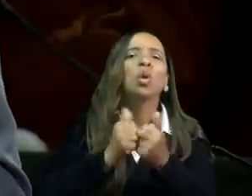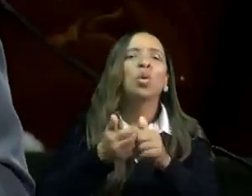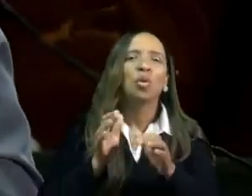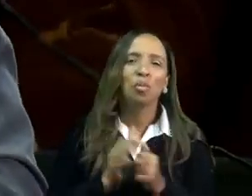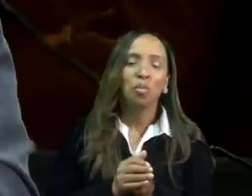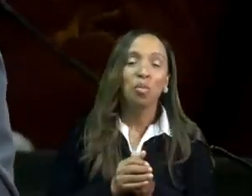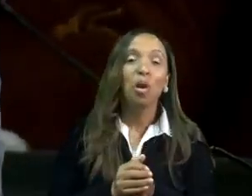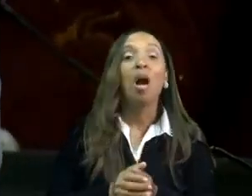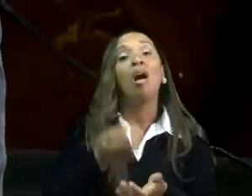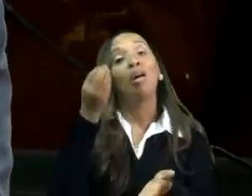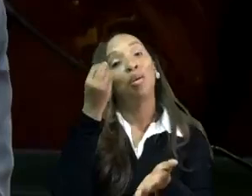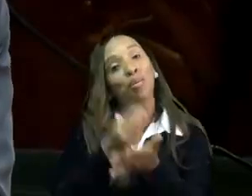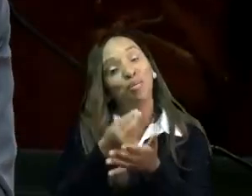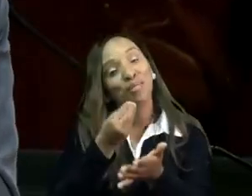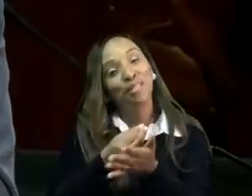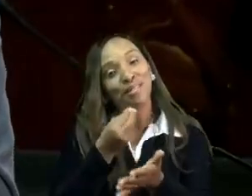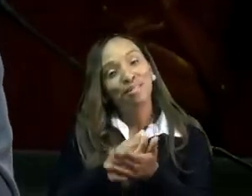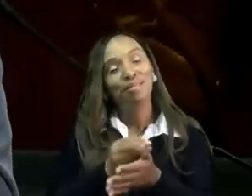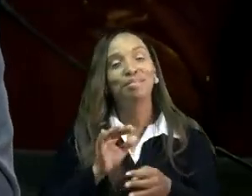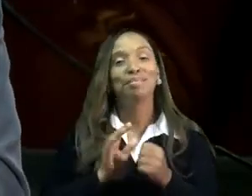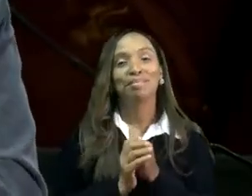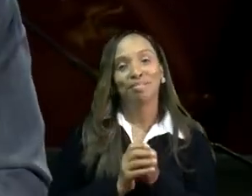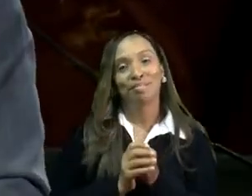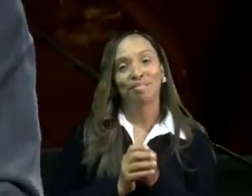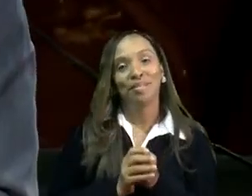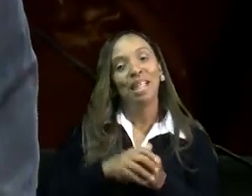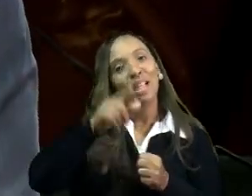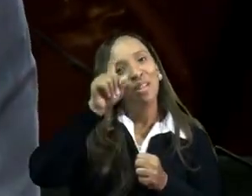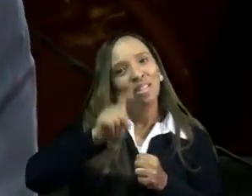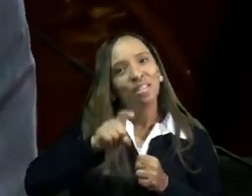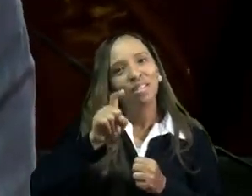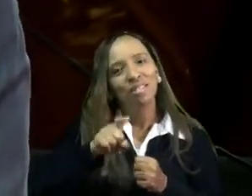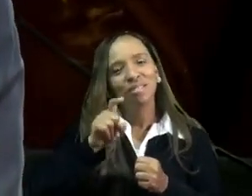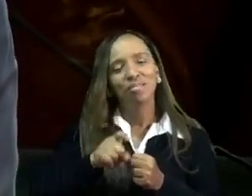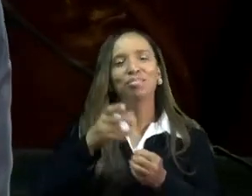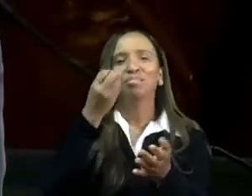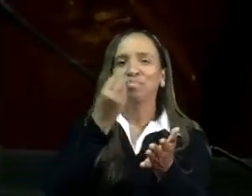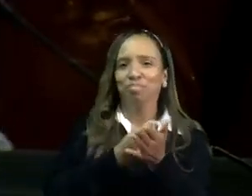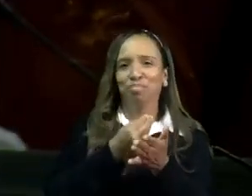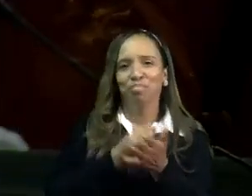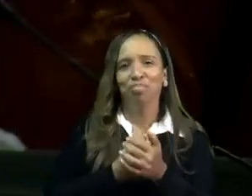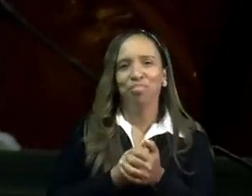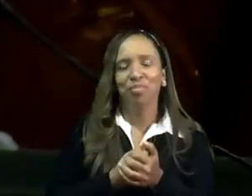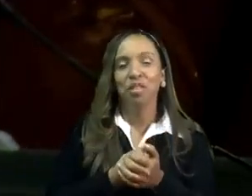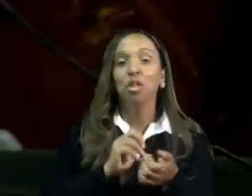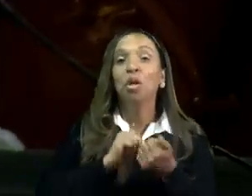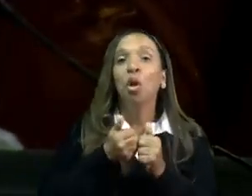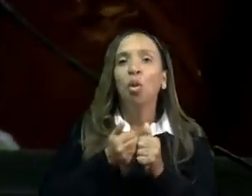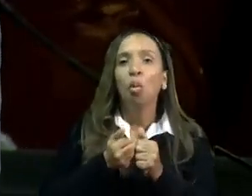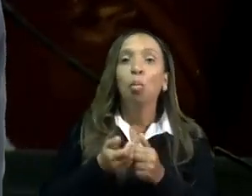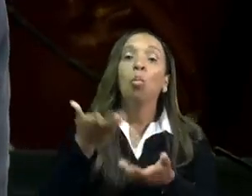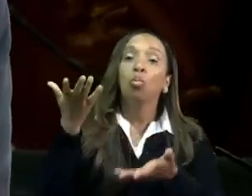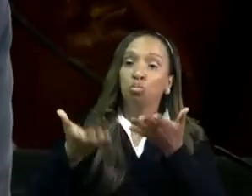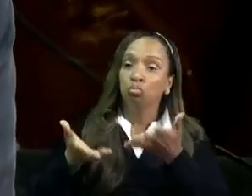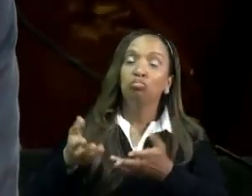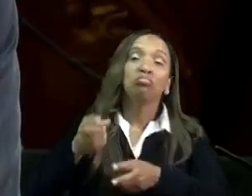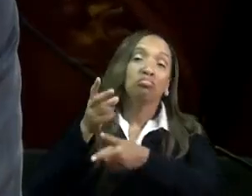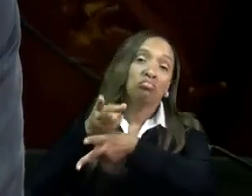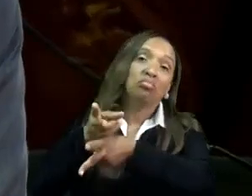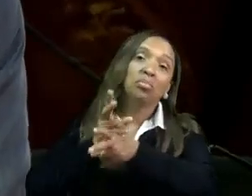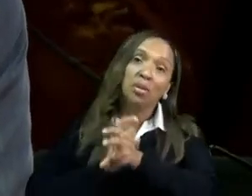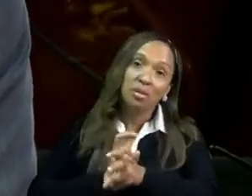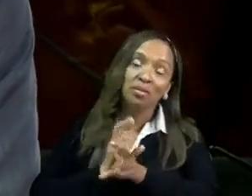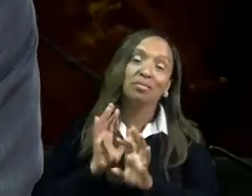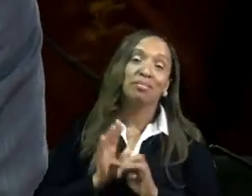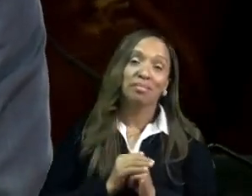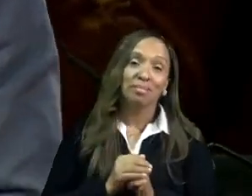que solamente se compensa con una reforma fiscal o se reforma haciendo préstamos o eficientizando el gasto